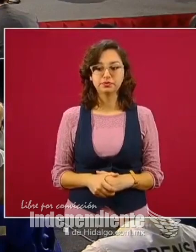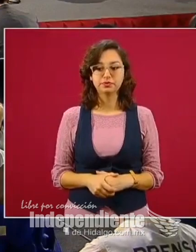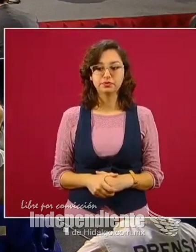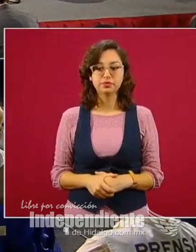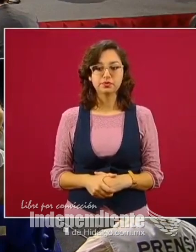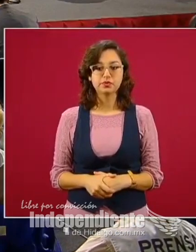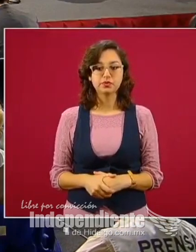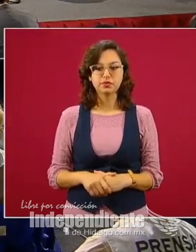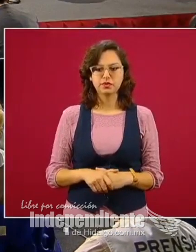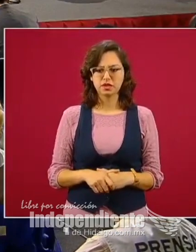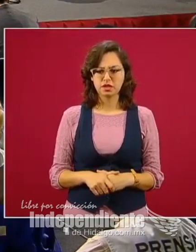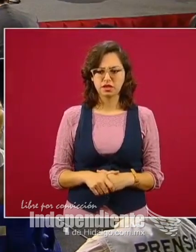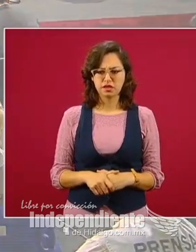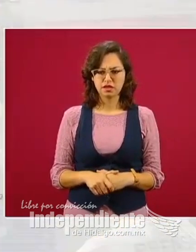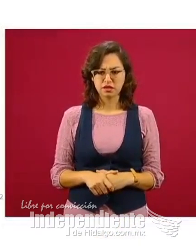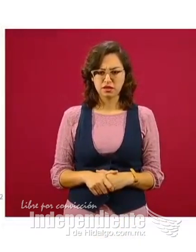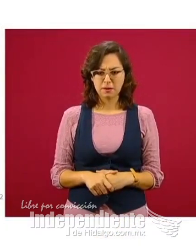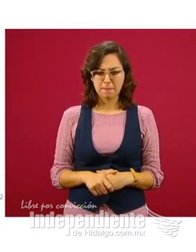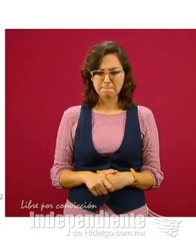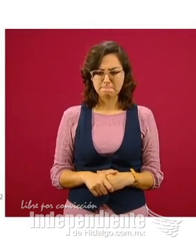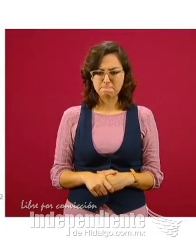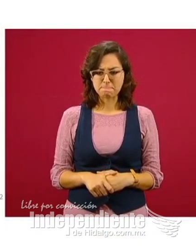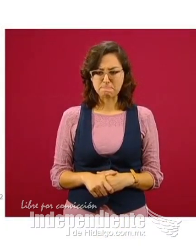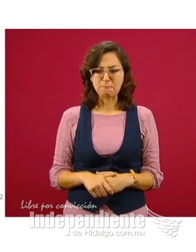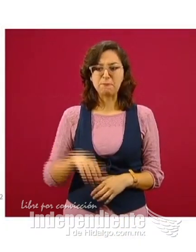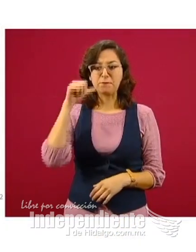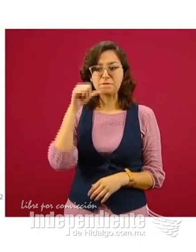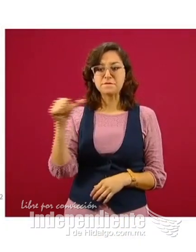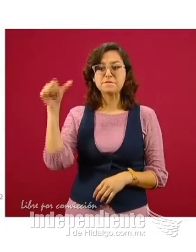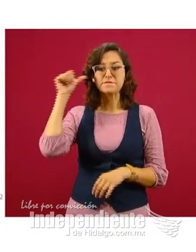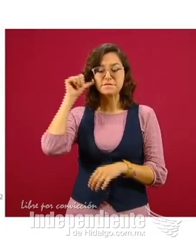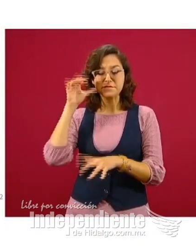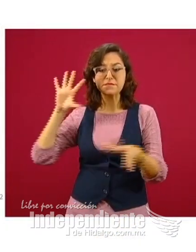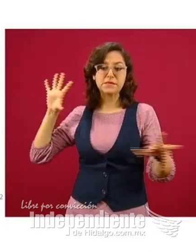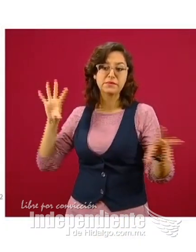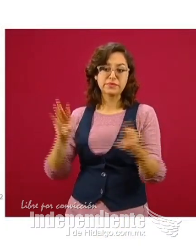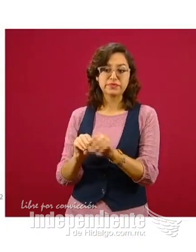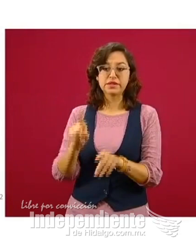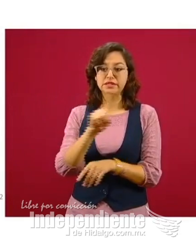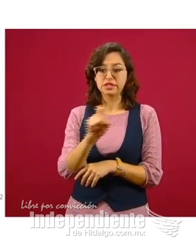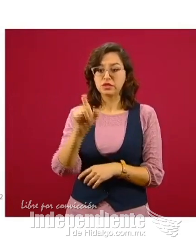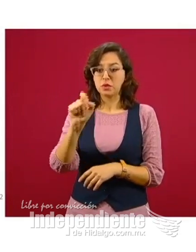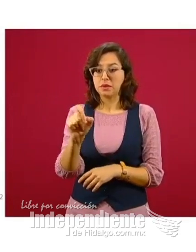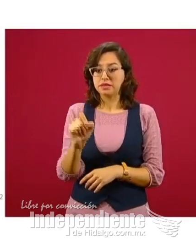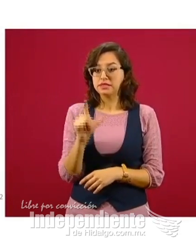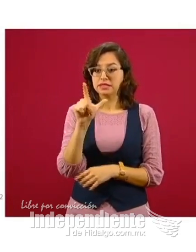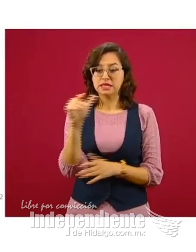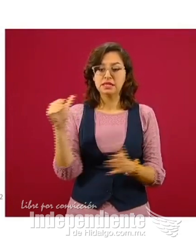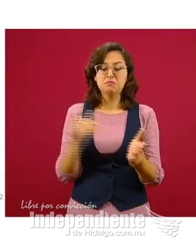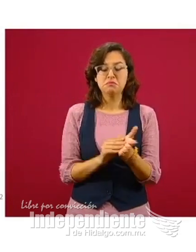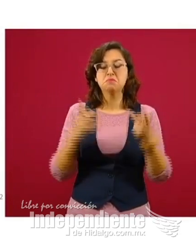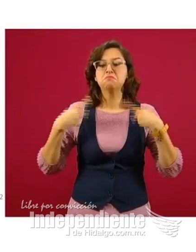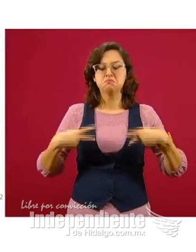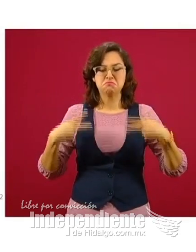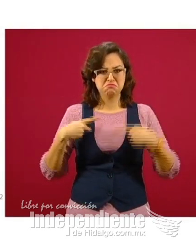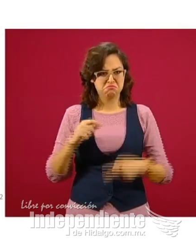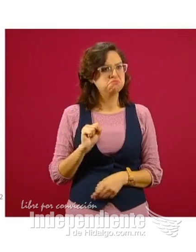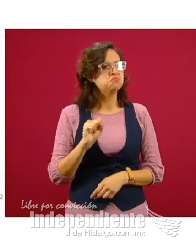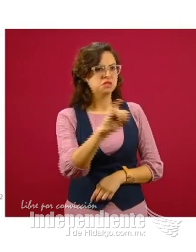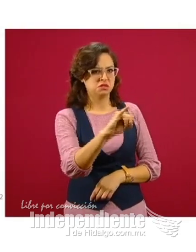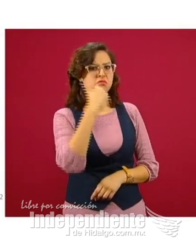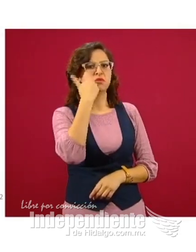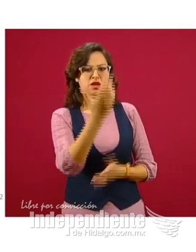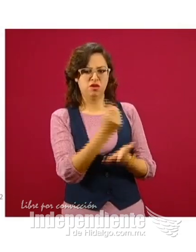de ayer 127 mil personas que nos han dicho yo necesito el crédito y se han registrado.